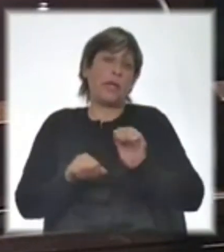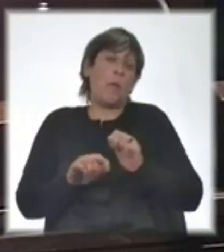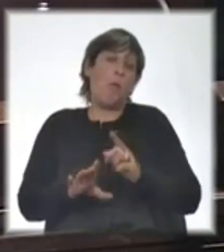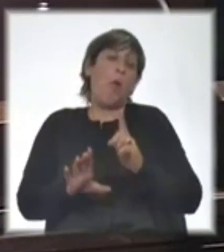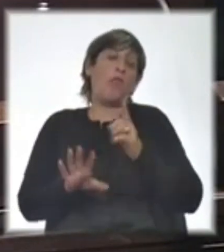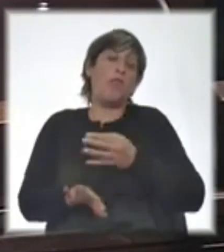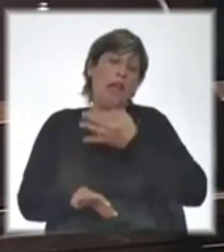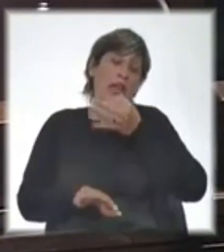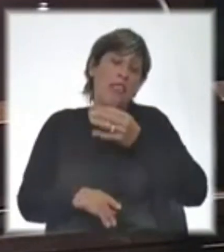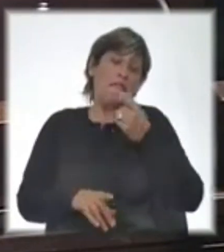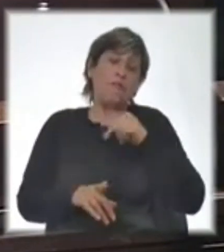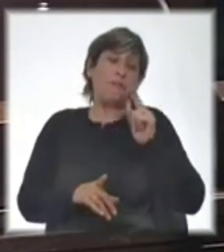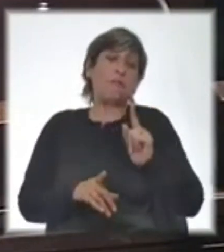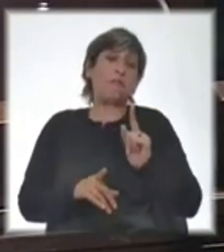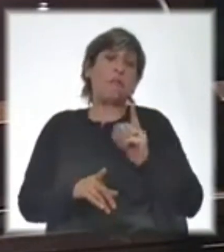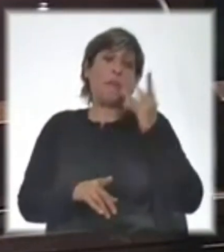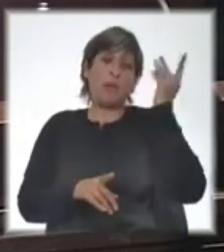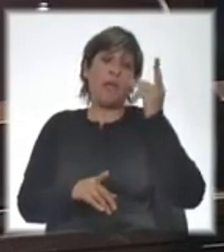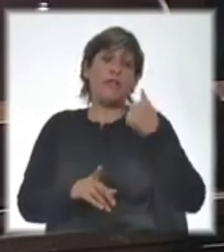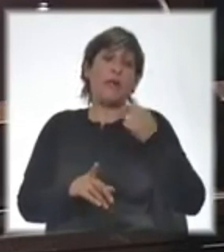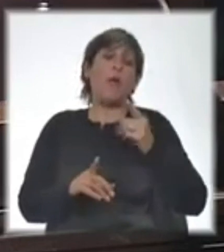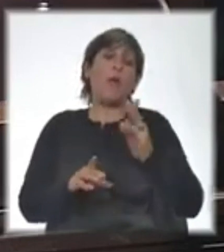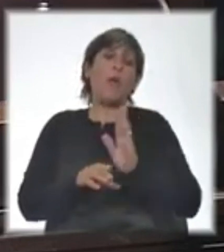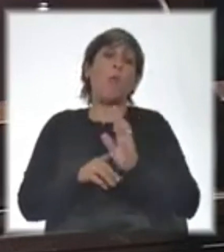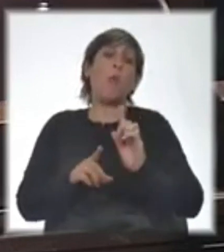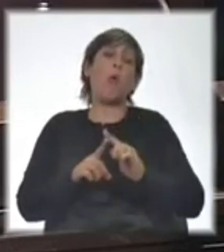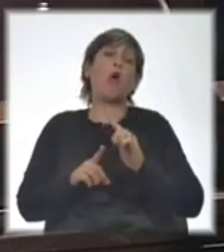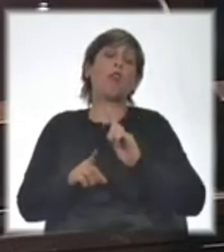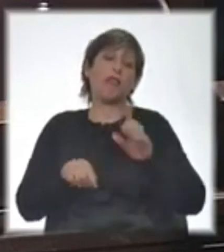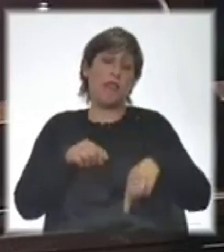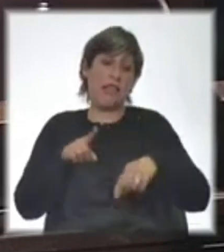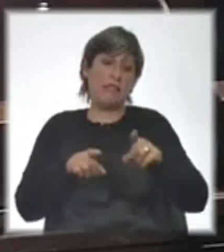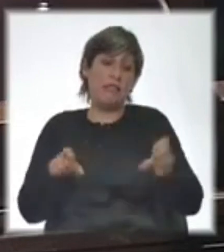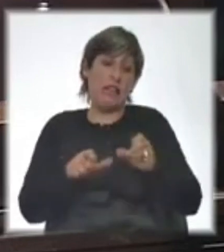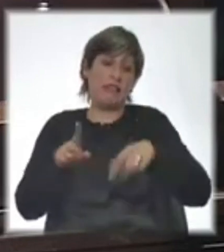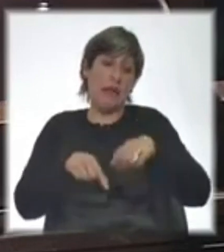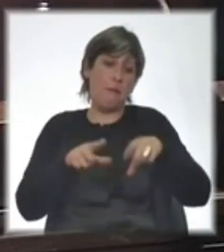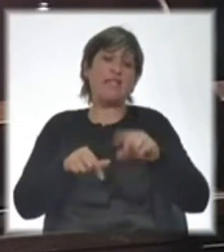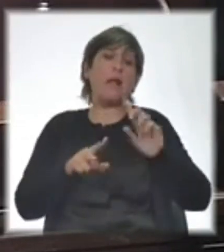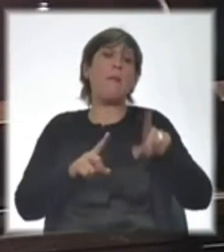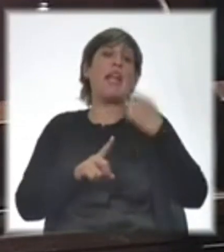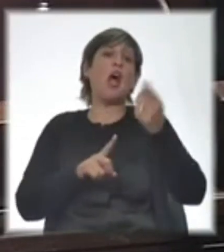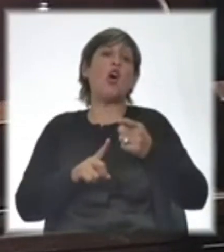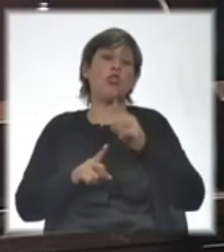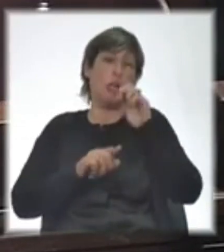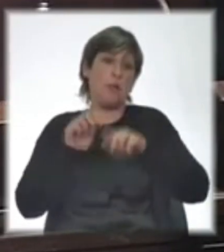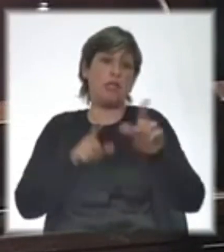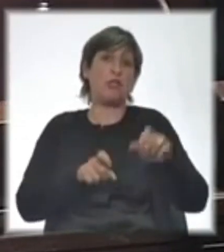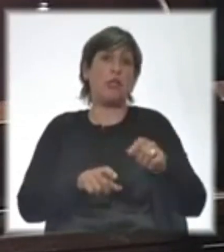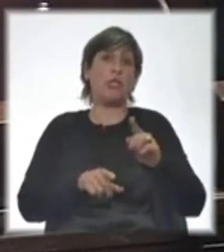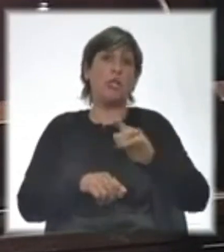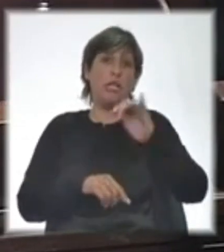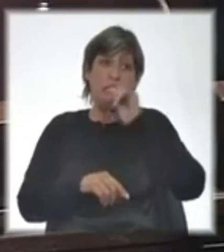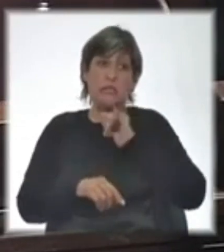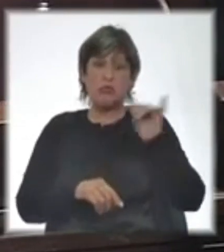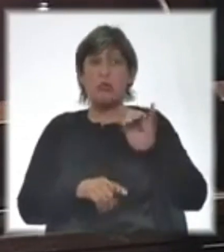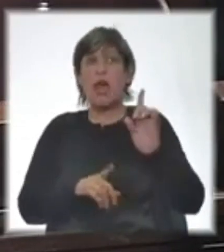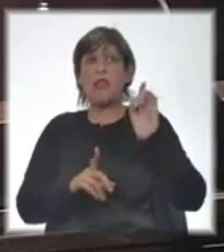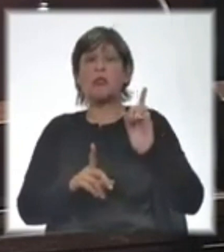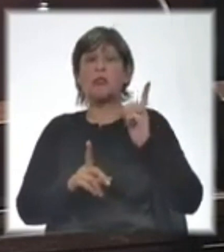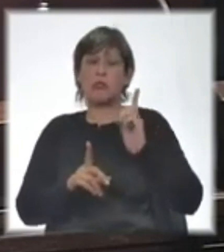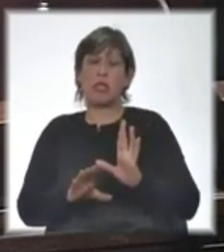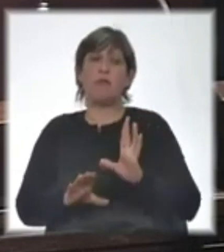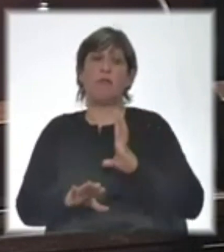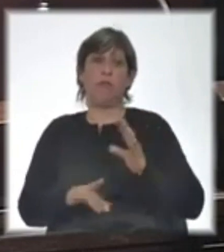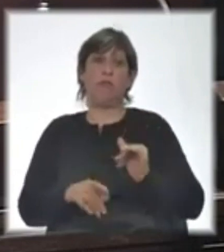podría destituir un legislador por tramitar asuntos para terceros, que es una denuncia que pesa sobre mi actuación, dicho sea de